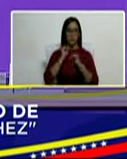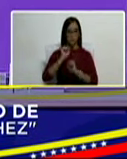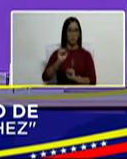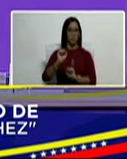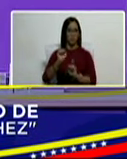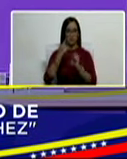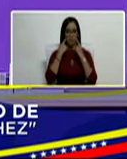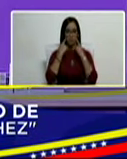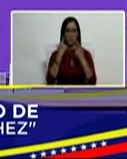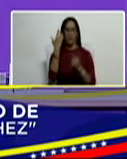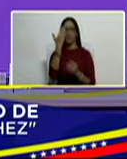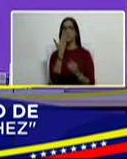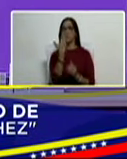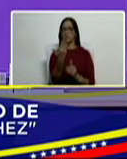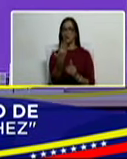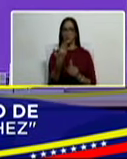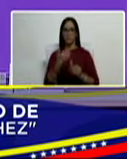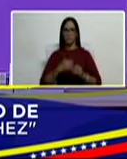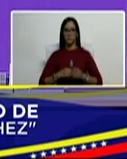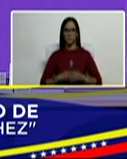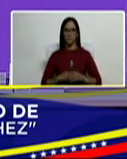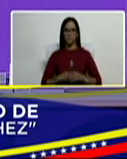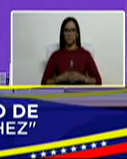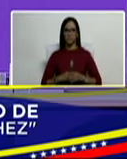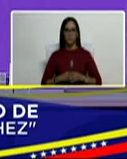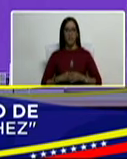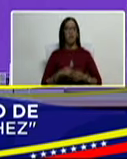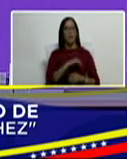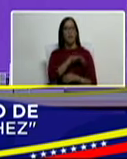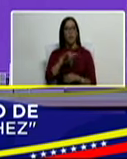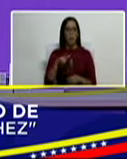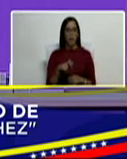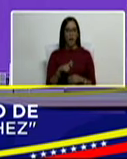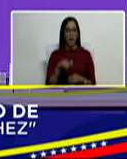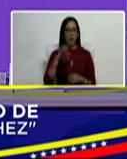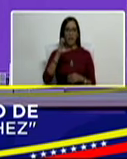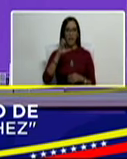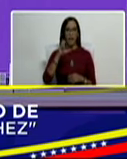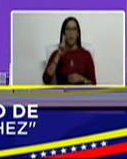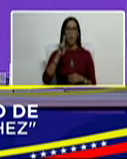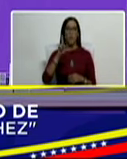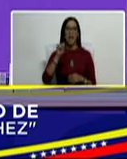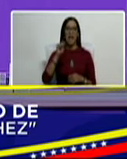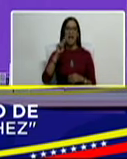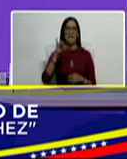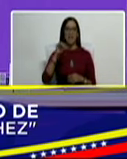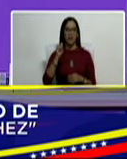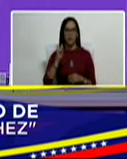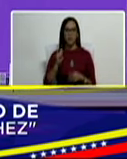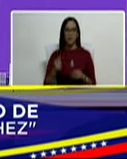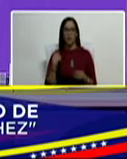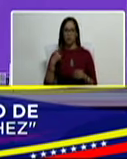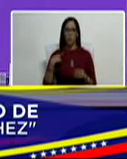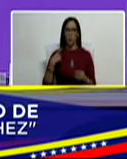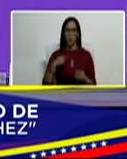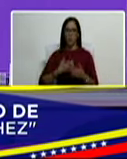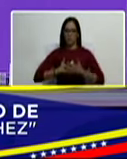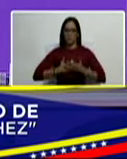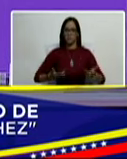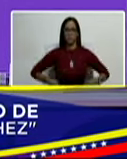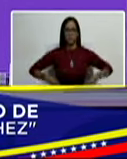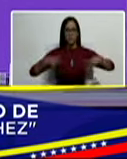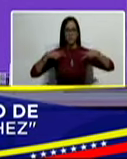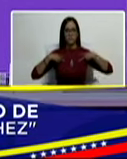Cara a cara los retó. Igual que Eulalia Burós allá en la Casa Fuerte cuando le tocó rendir su vida.